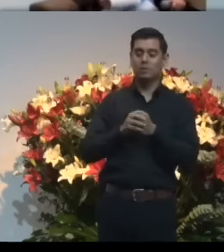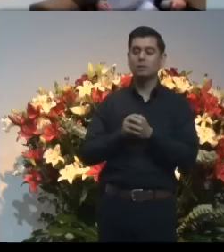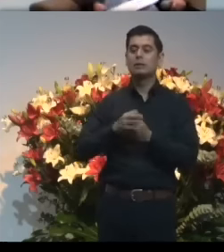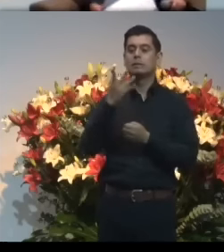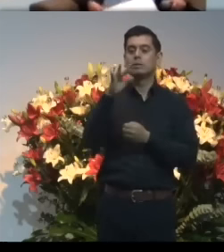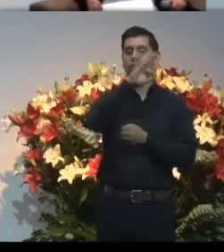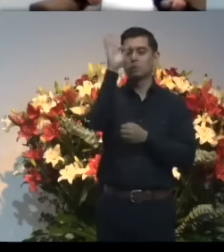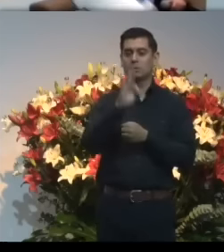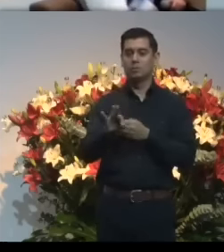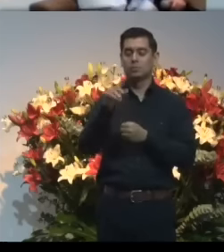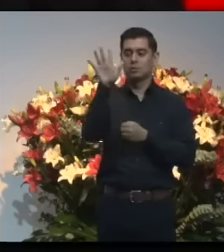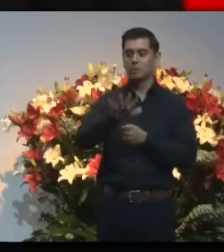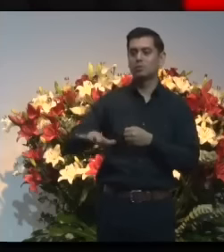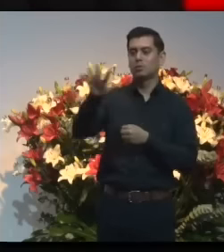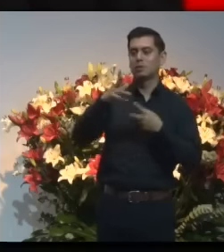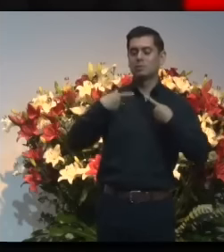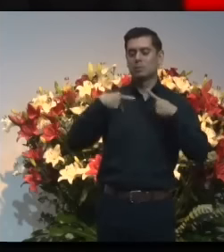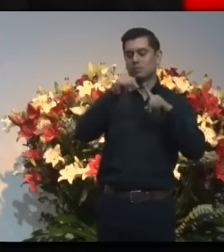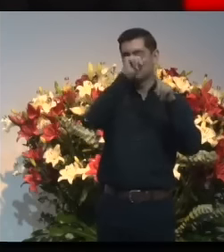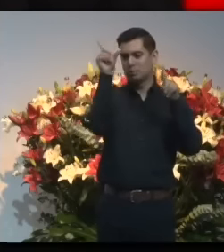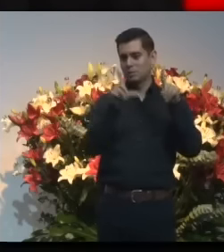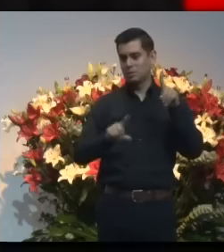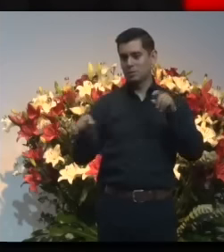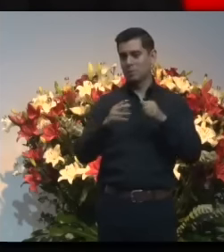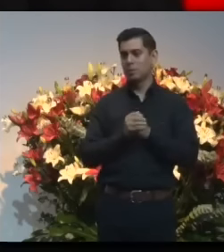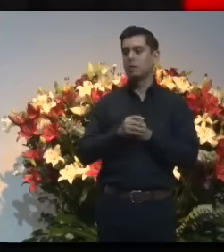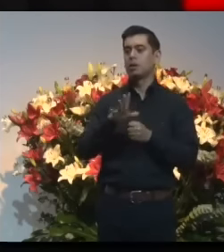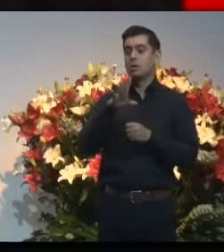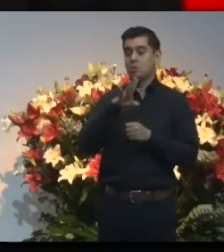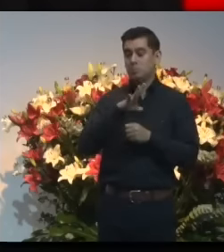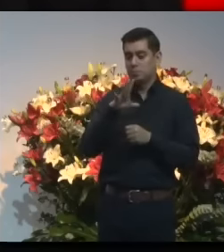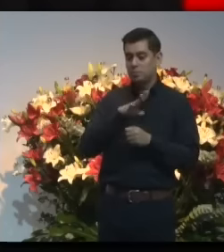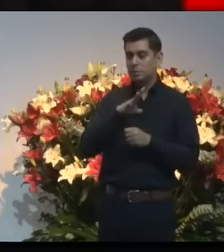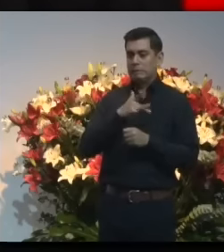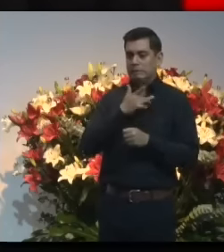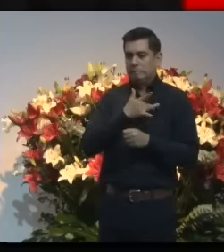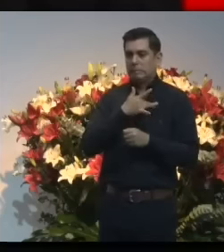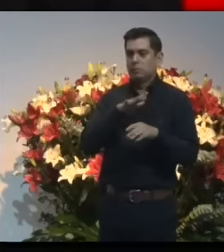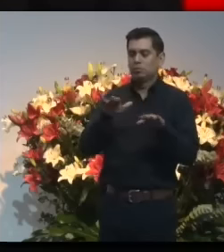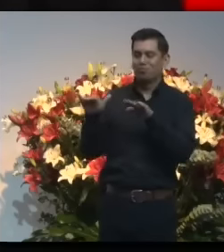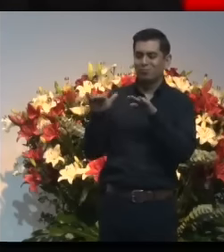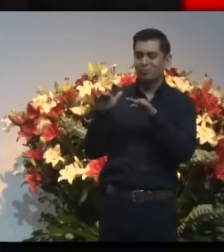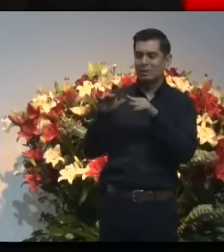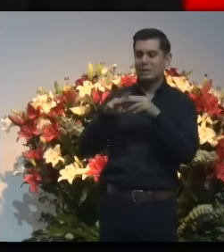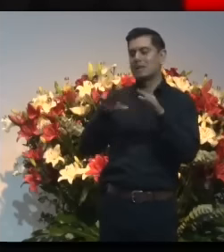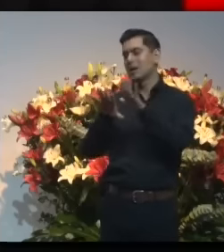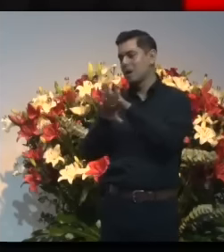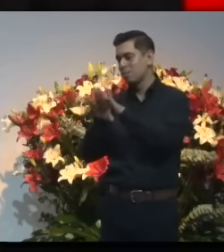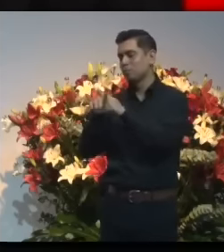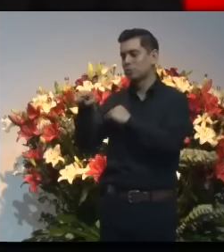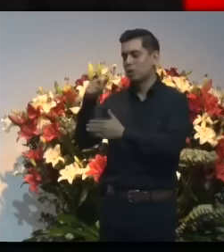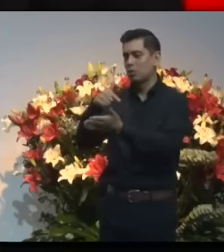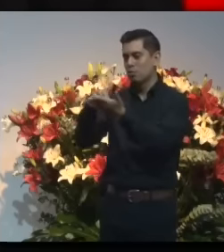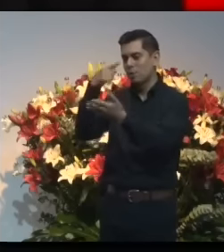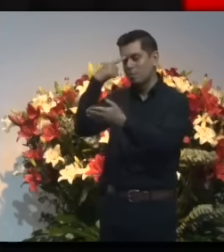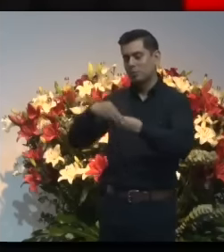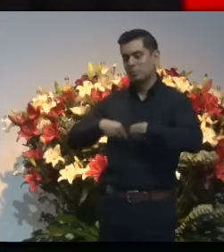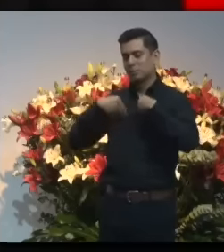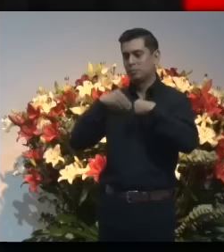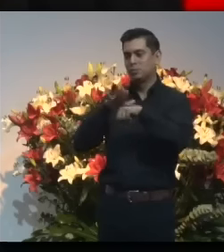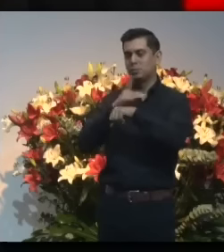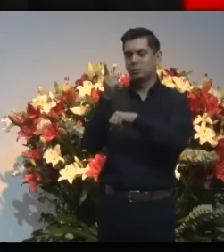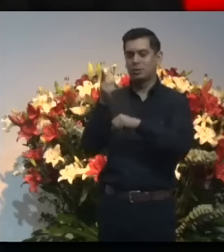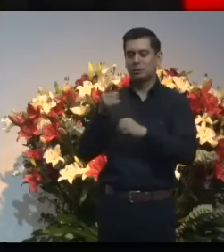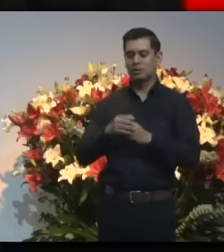población mexicana ha experimentado movilidad social con respecto a la situación de pobreza. Sin embargo, un 7% ha quedado atrapada en